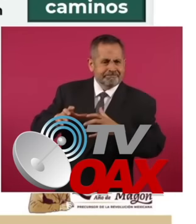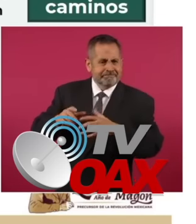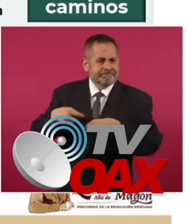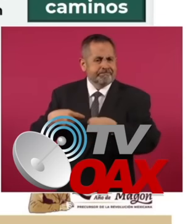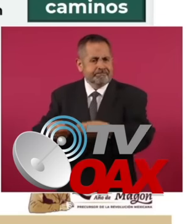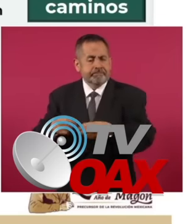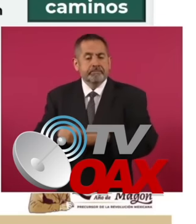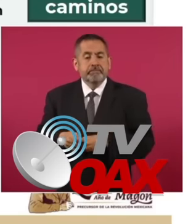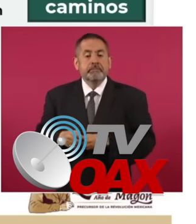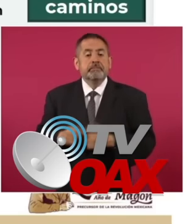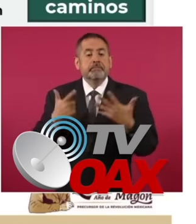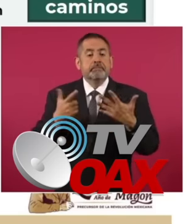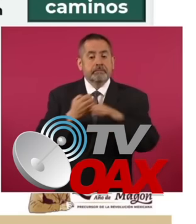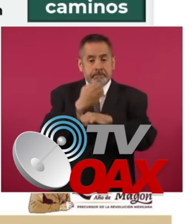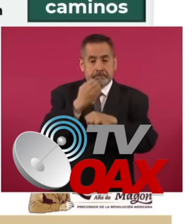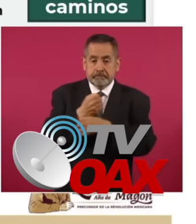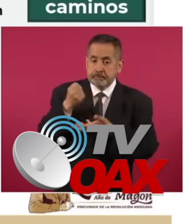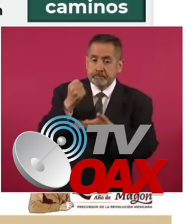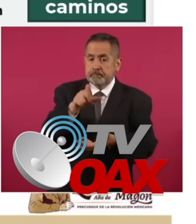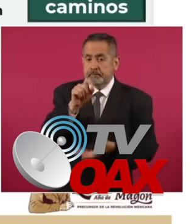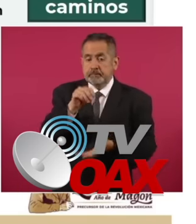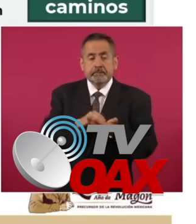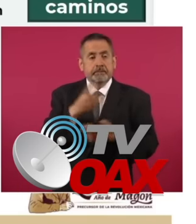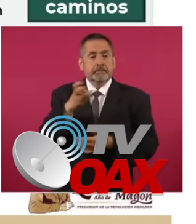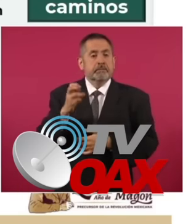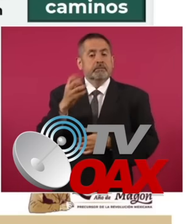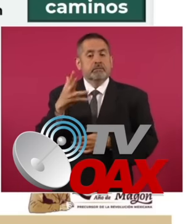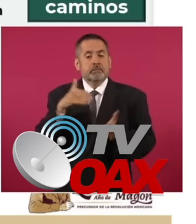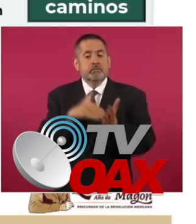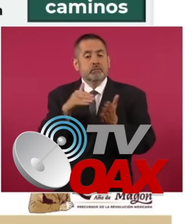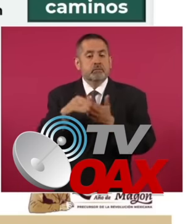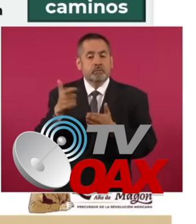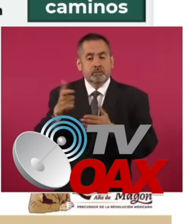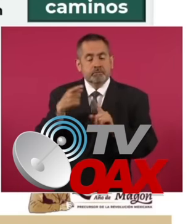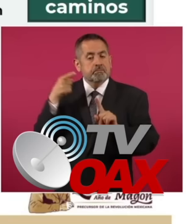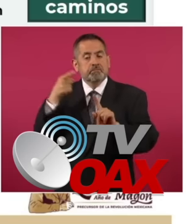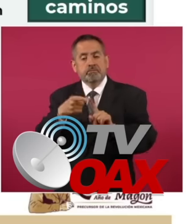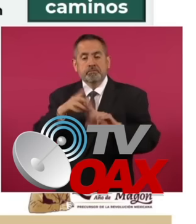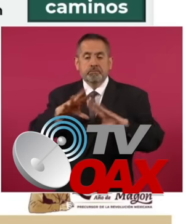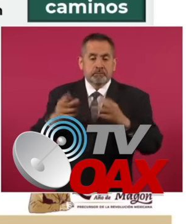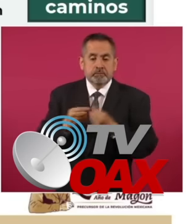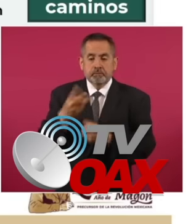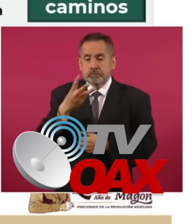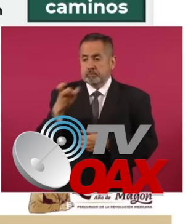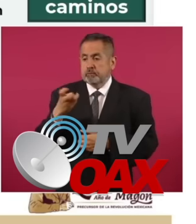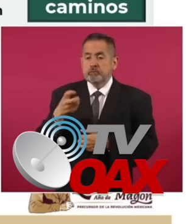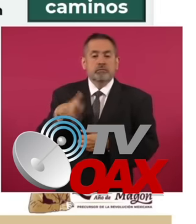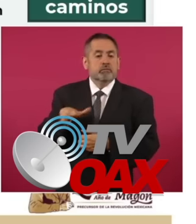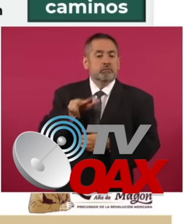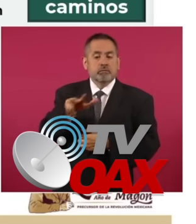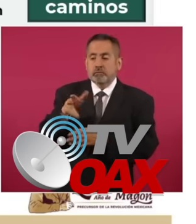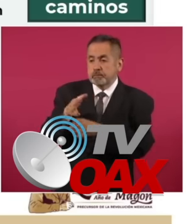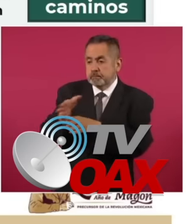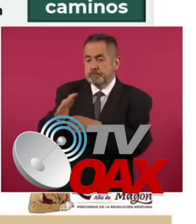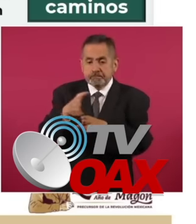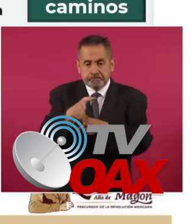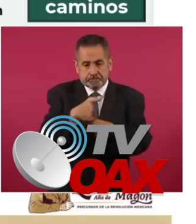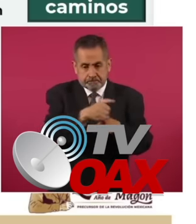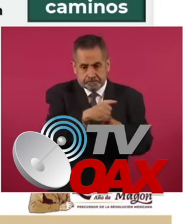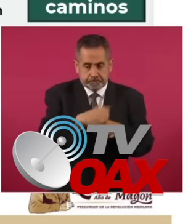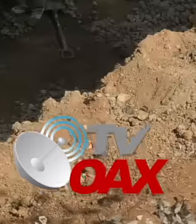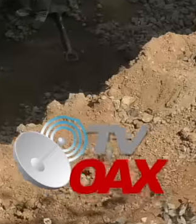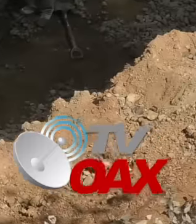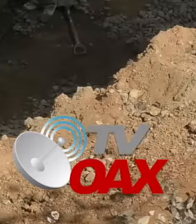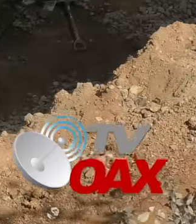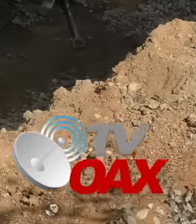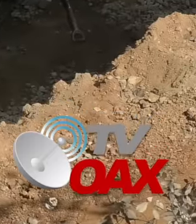de 20.315 millones de pesos para una meta de 318 caminos y poder pavimentar